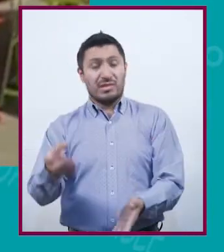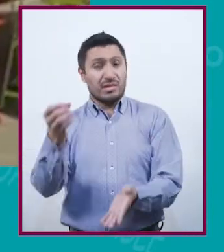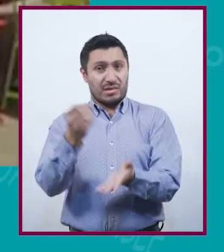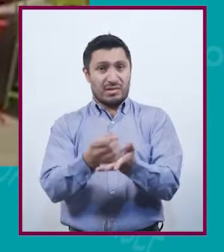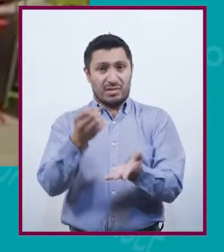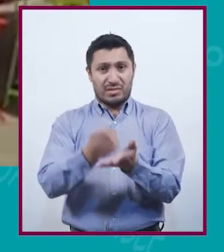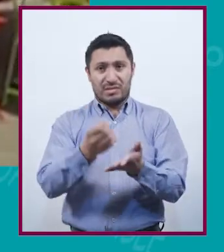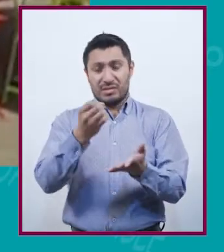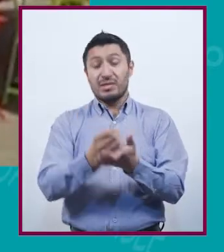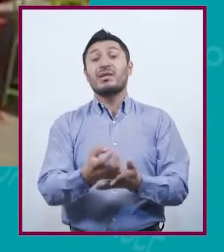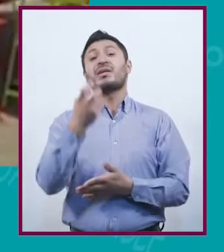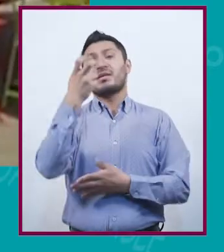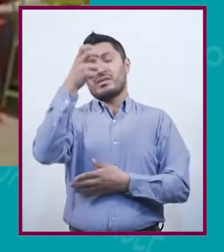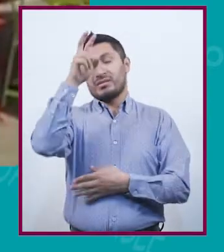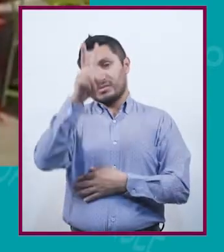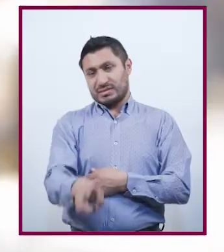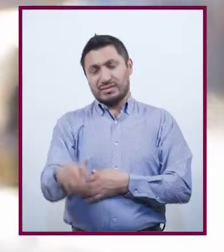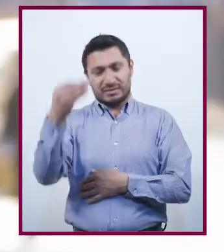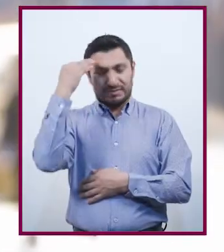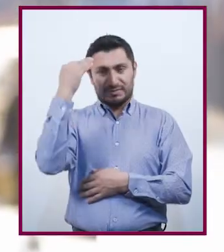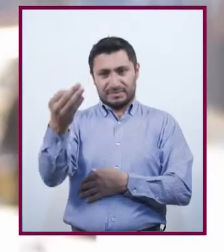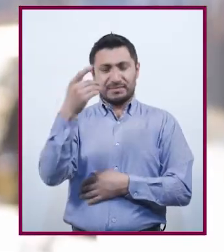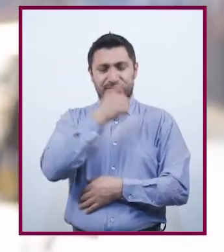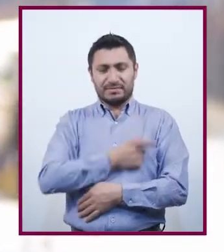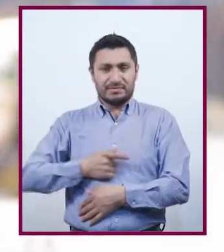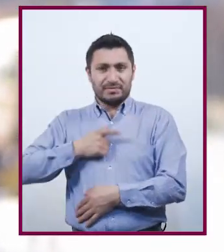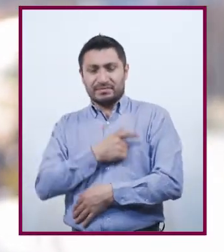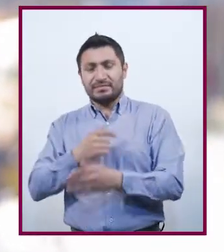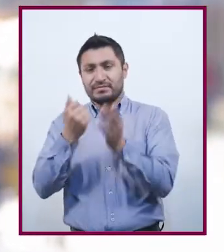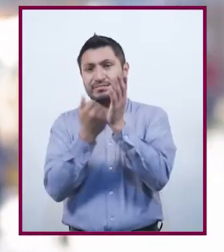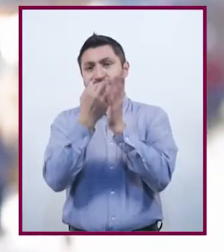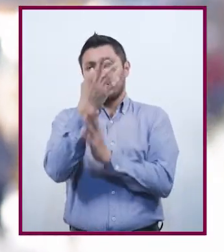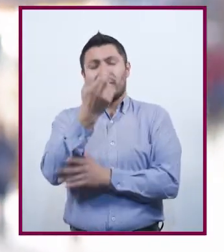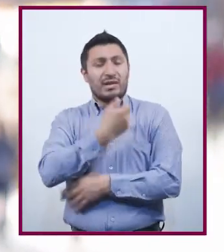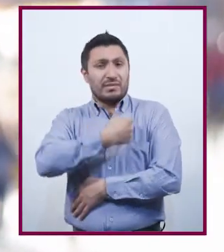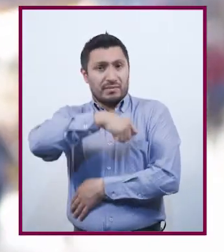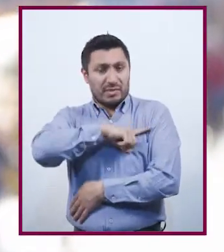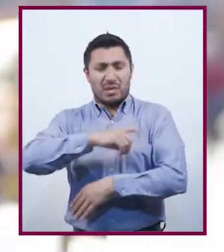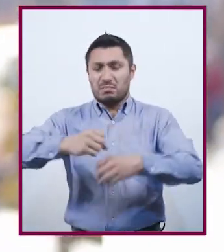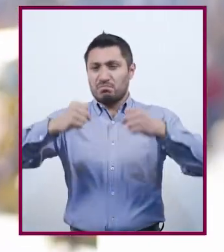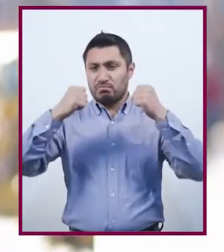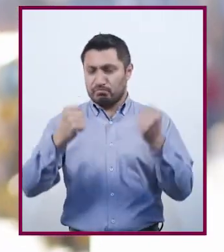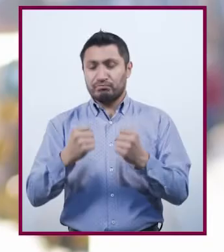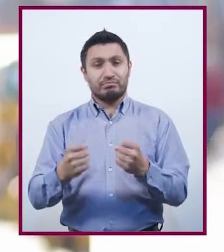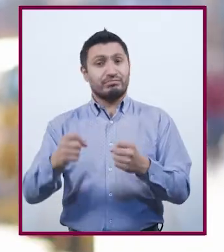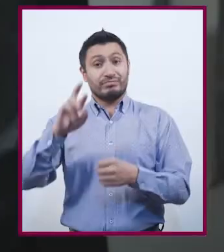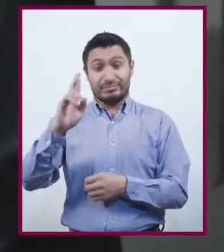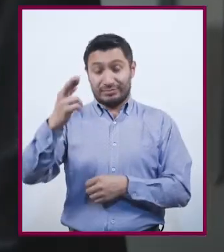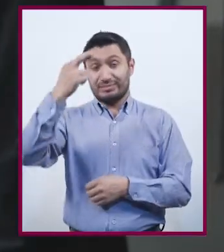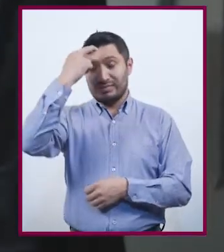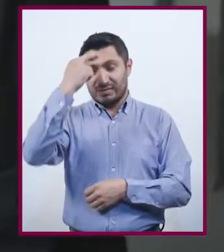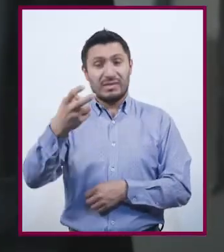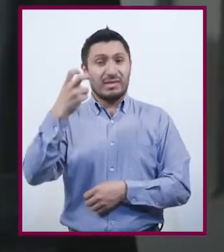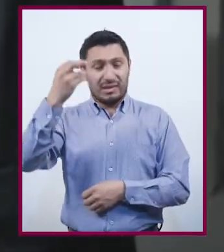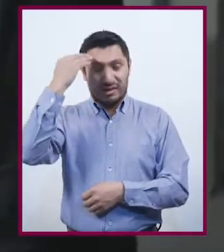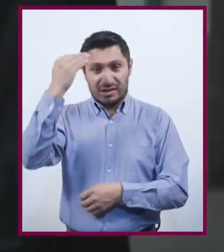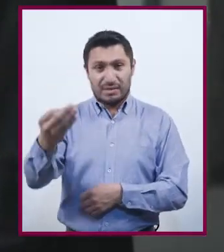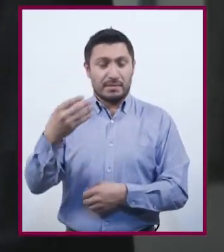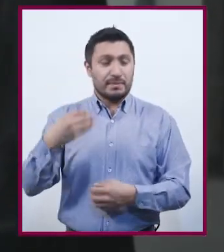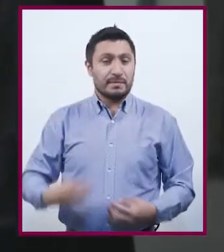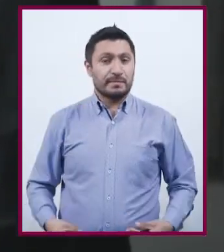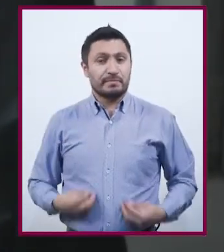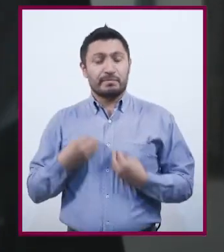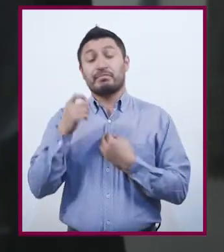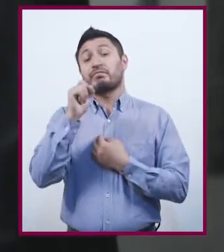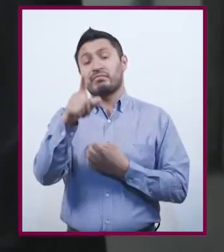la felicidad, a tal grado que se le consideró como un divino tesoro. Y aunque es cierto que se trata de la etapa en la que